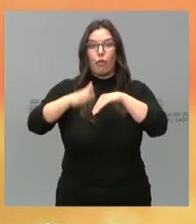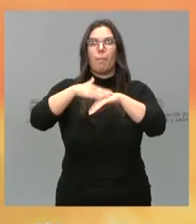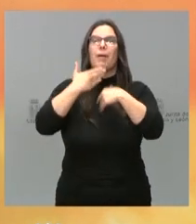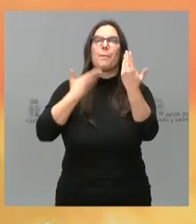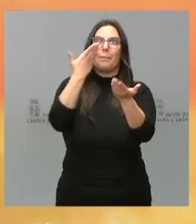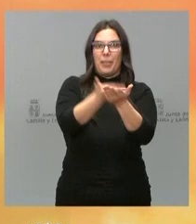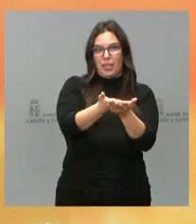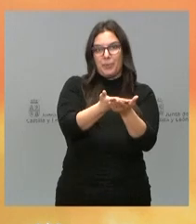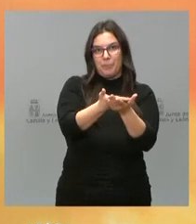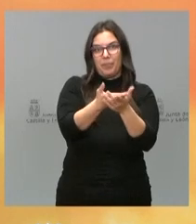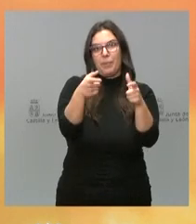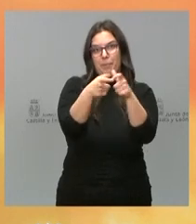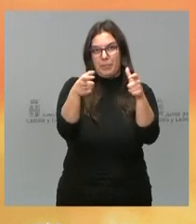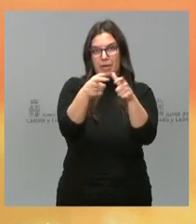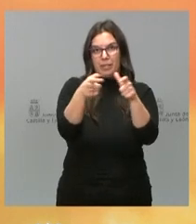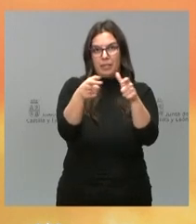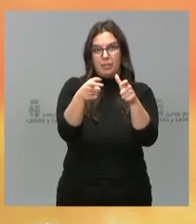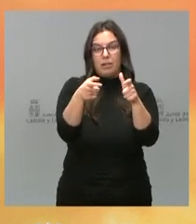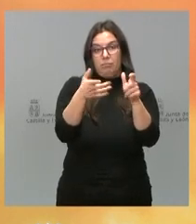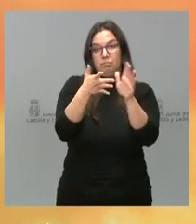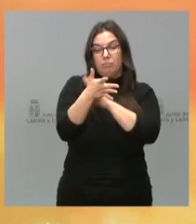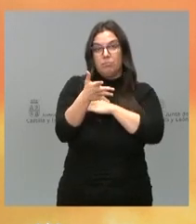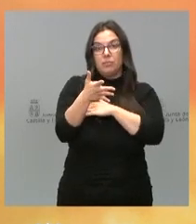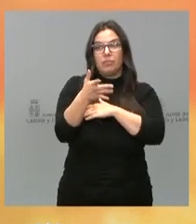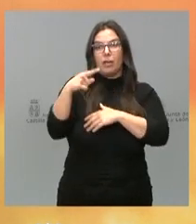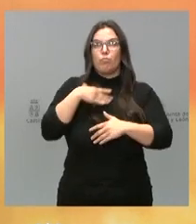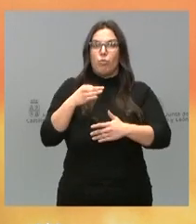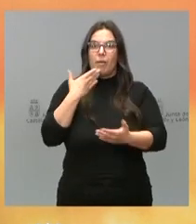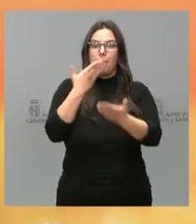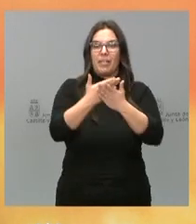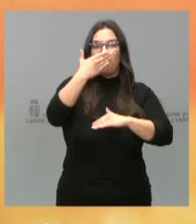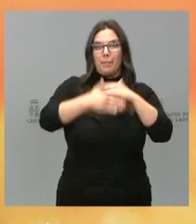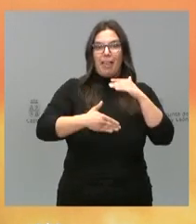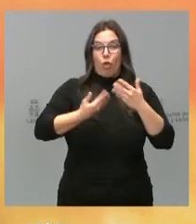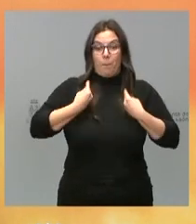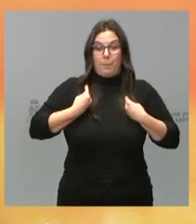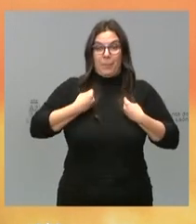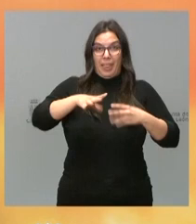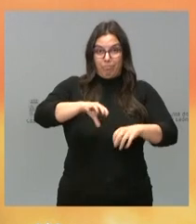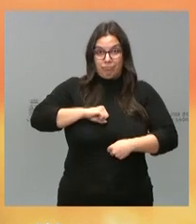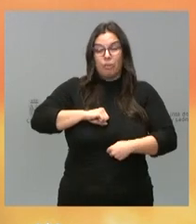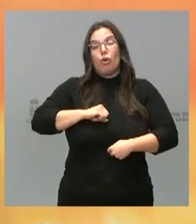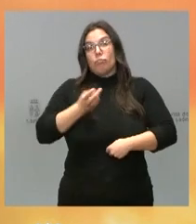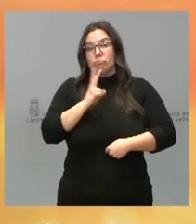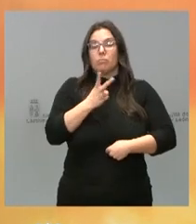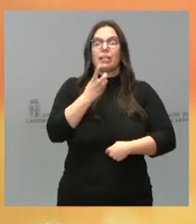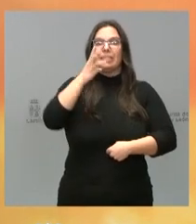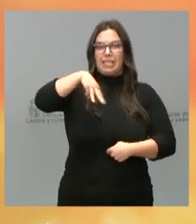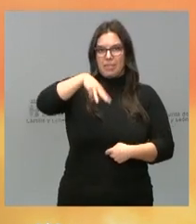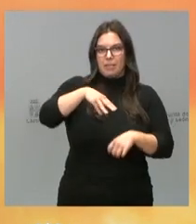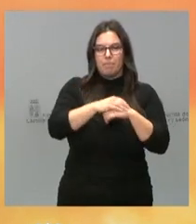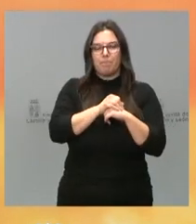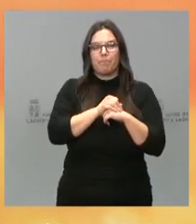para que las familias tenga la posibilidad de solicitar esta tarjeta y esta ayuda la junta de Castilla y